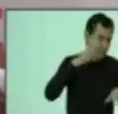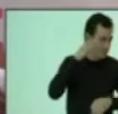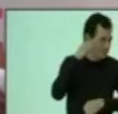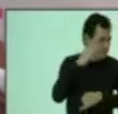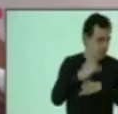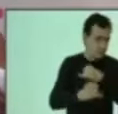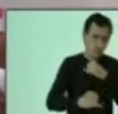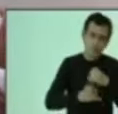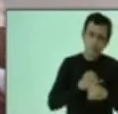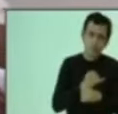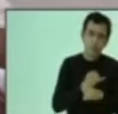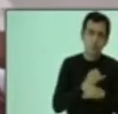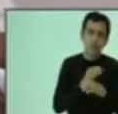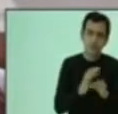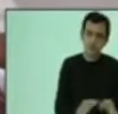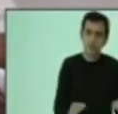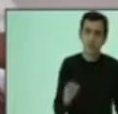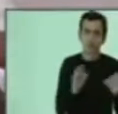Nacen